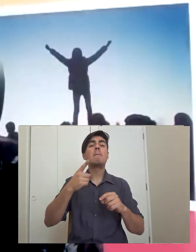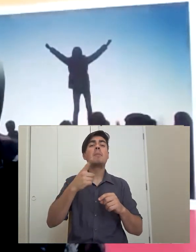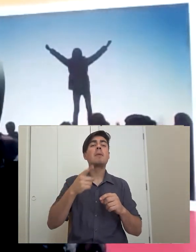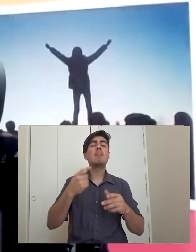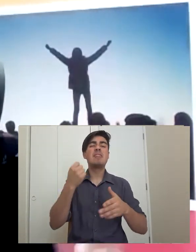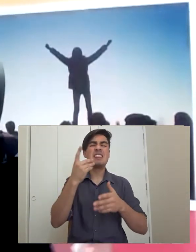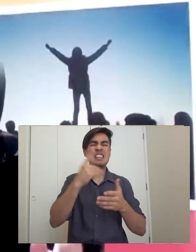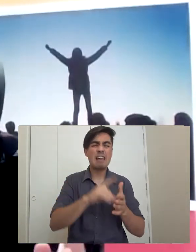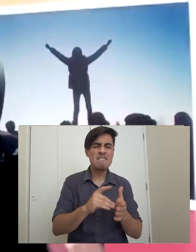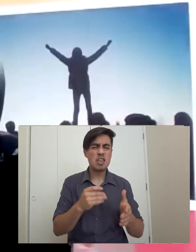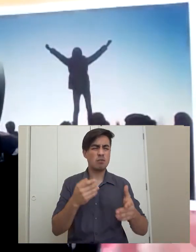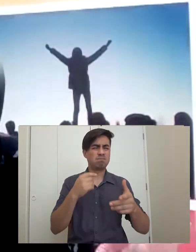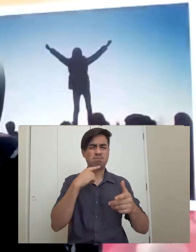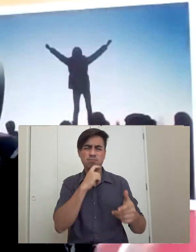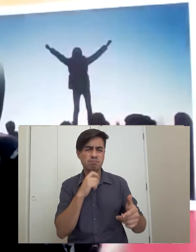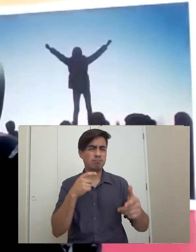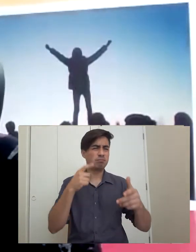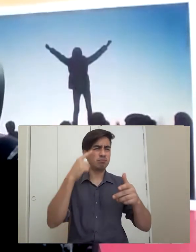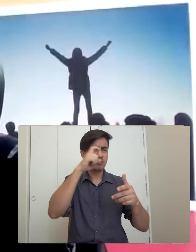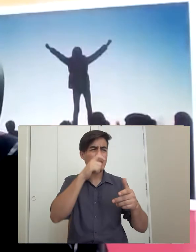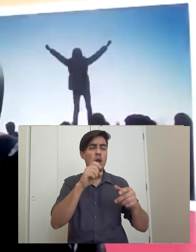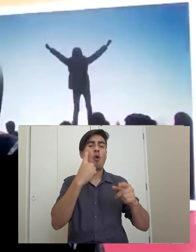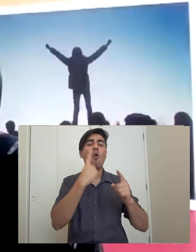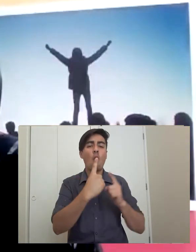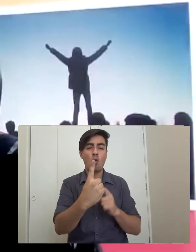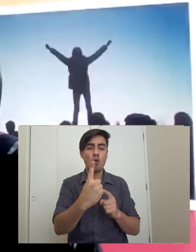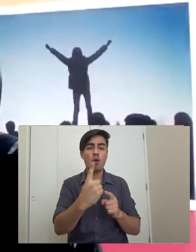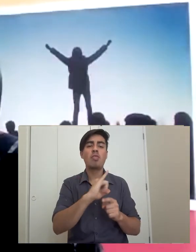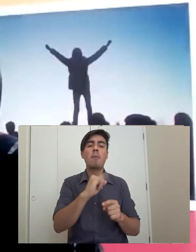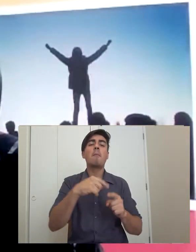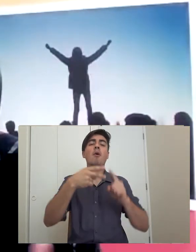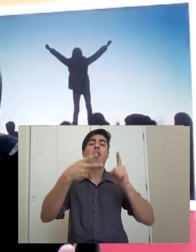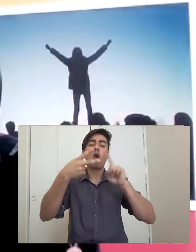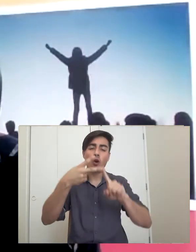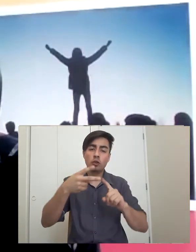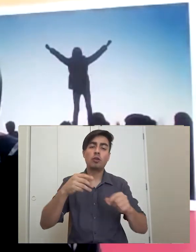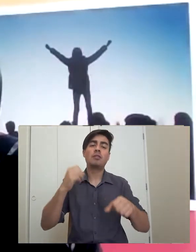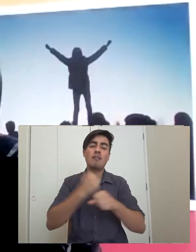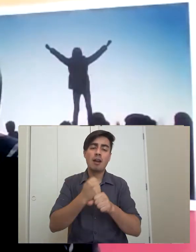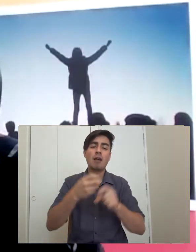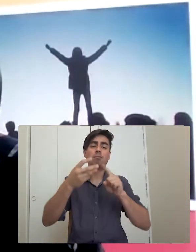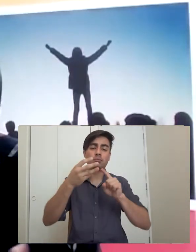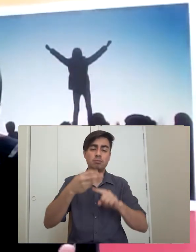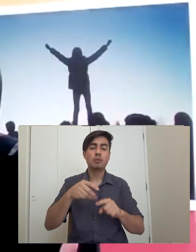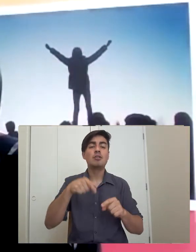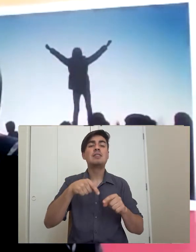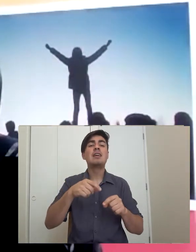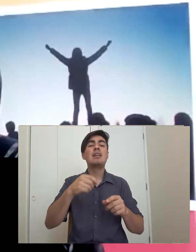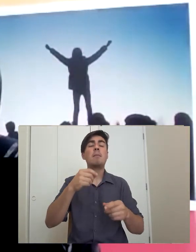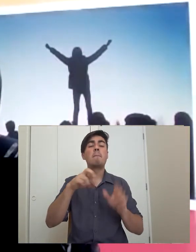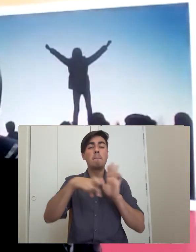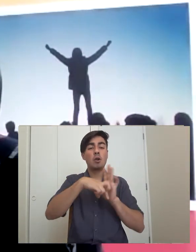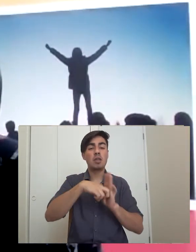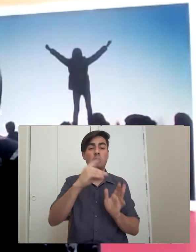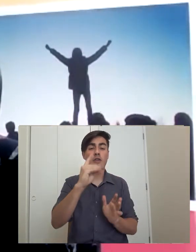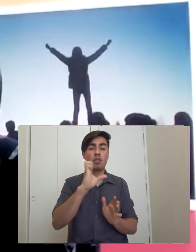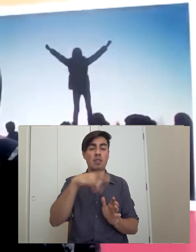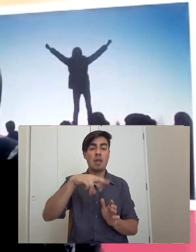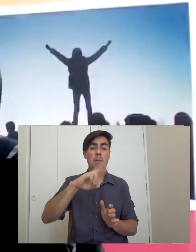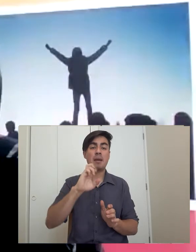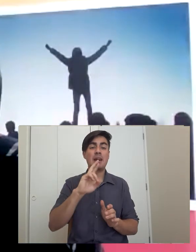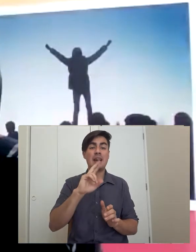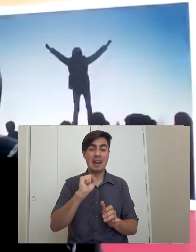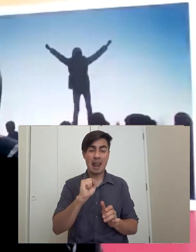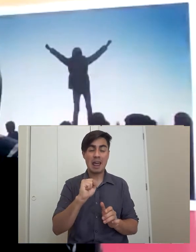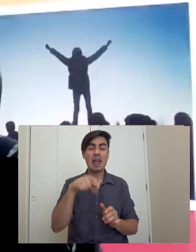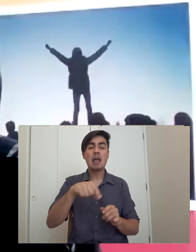vez, como ya se ha visto antes. Este DEMBRA proyecto es muy amplio y